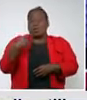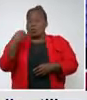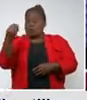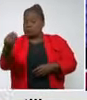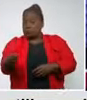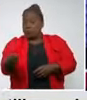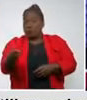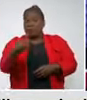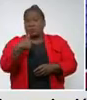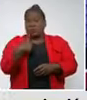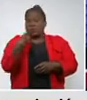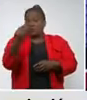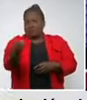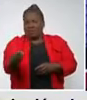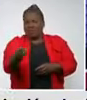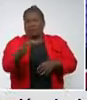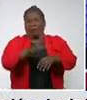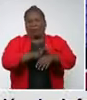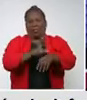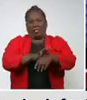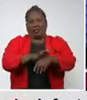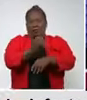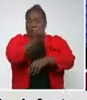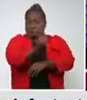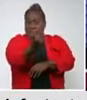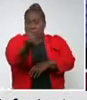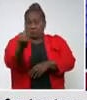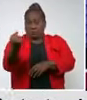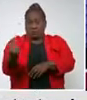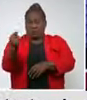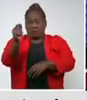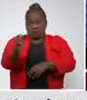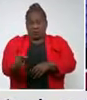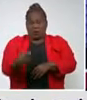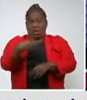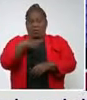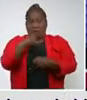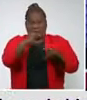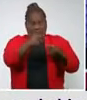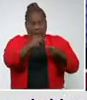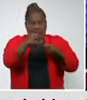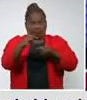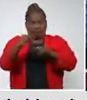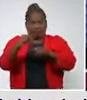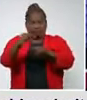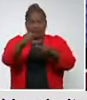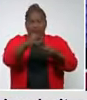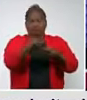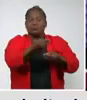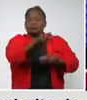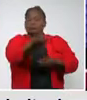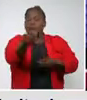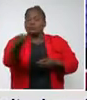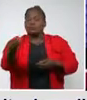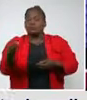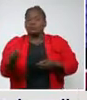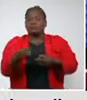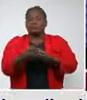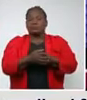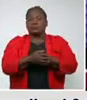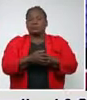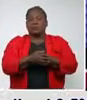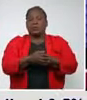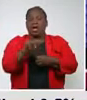estoy contagiando de paso. Por lo tanto, cada persona y el frasco donde viene la COVID, viene